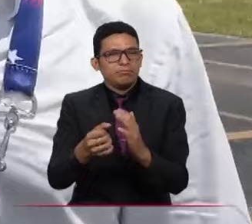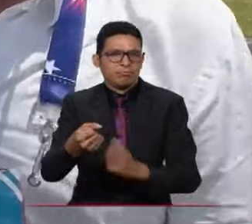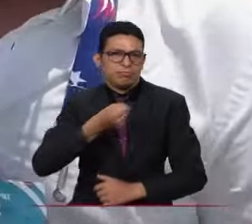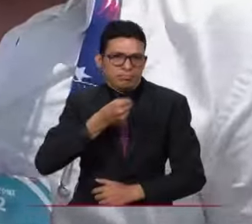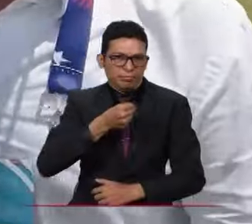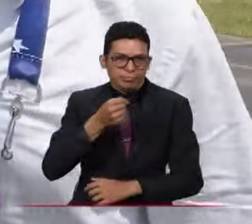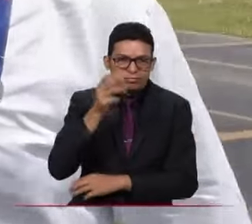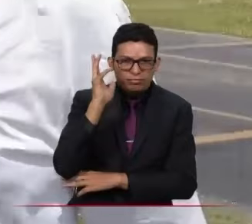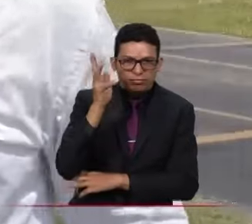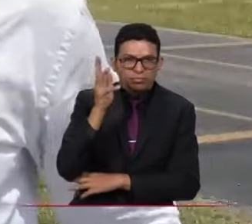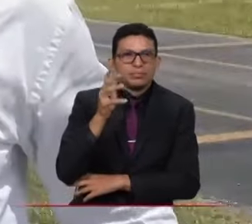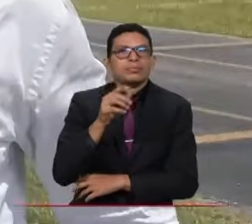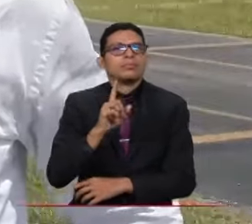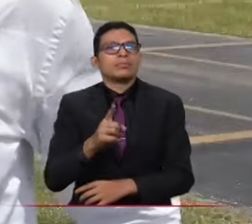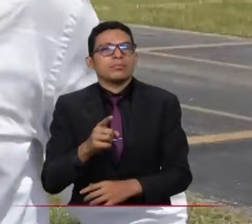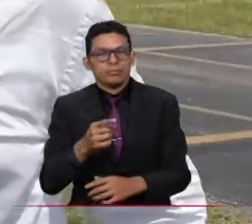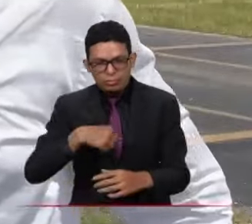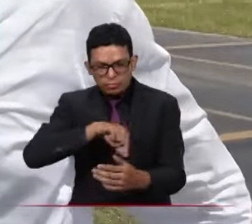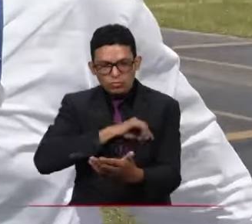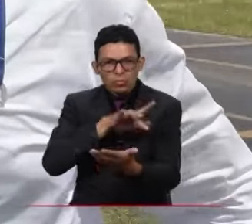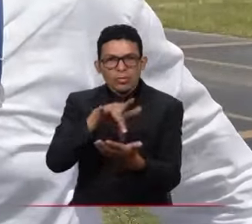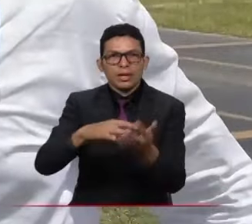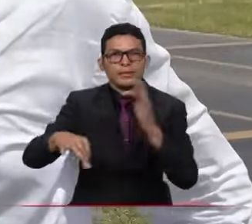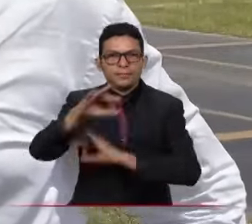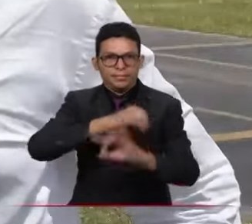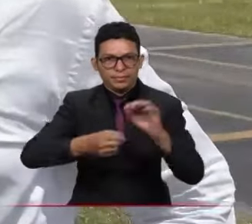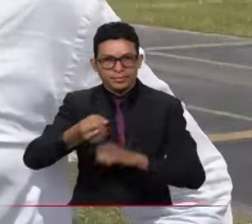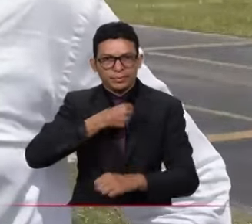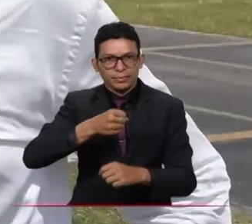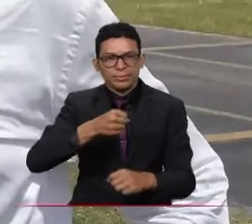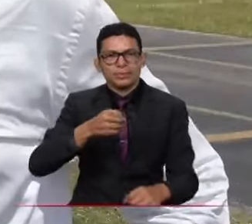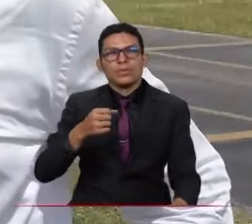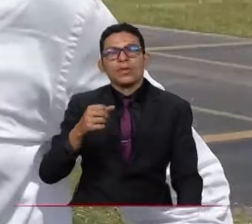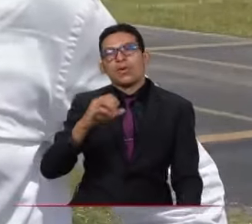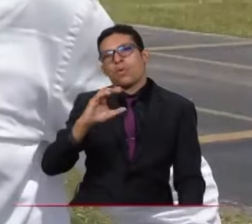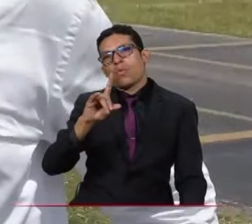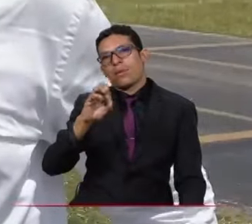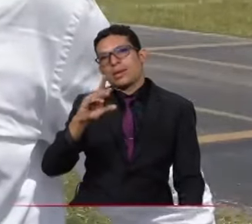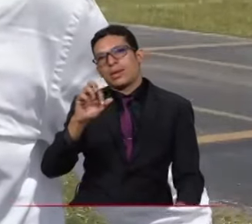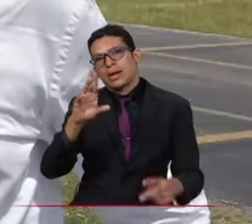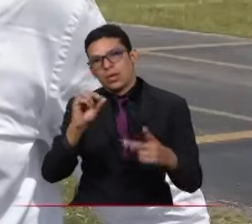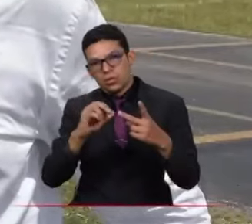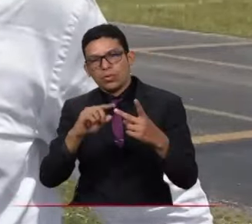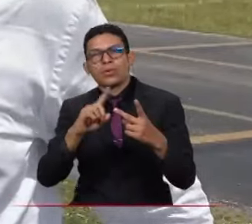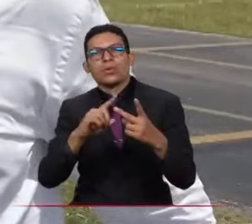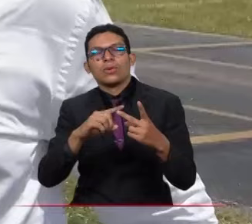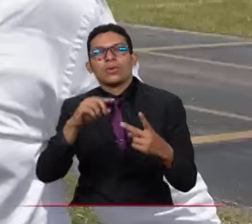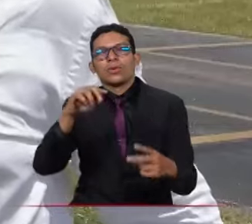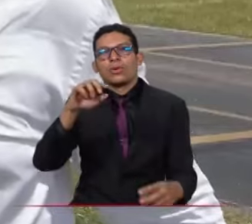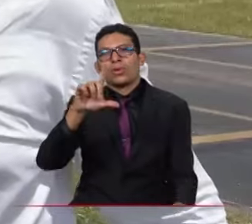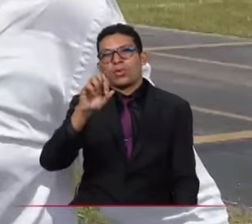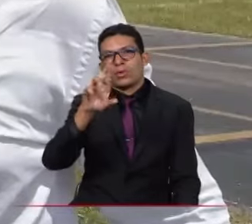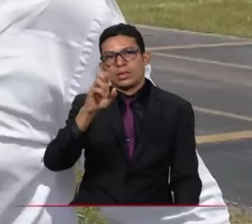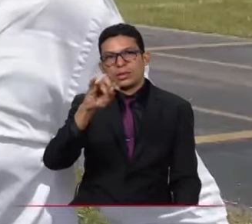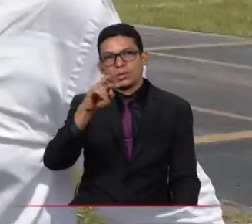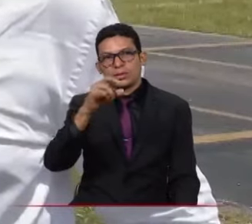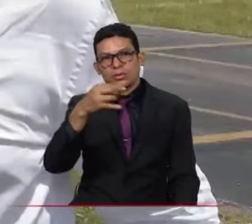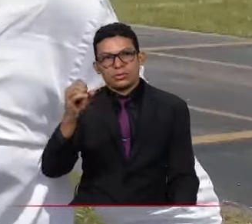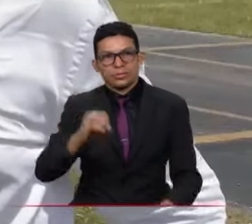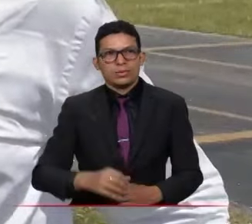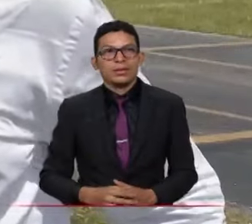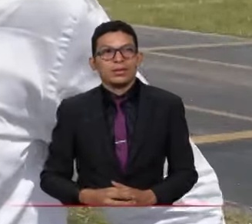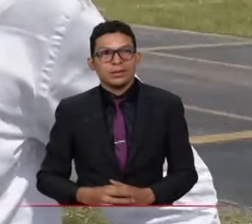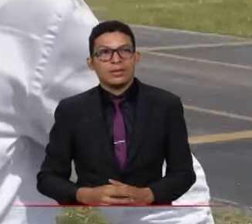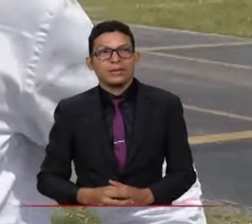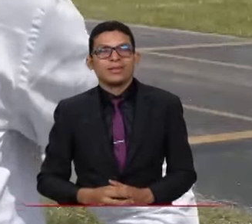conferencia de prensa, la press conference, a la que asistió Telepacífico Noticias con Juan Guillermo Cuadrado y con el técnico Néstor Gabriel Lorenzo Gagliarde.